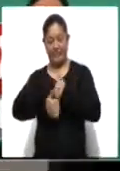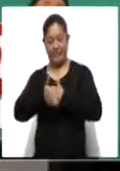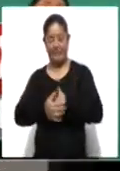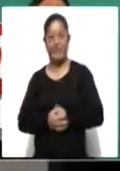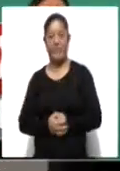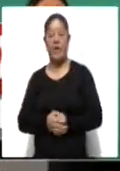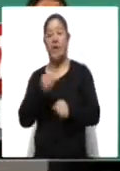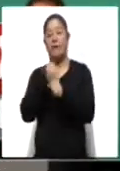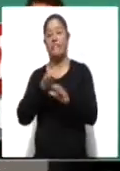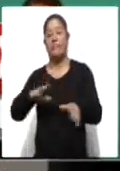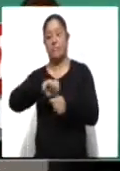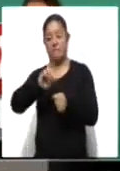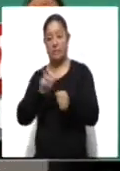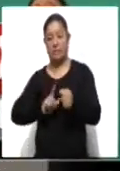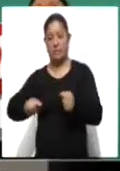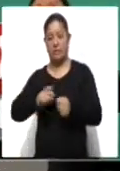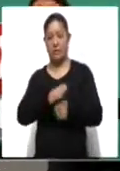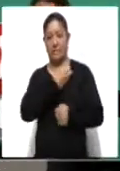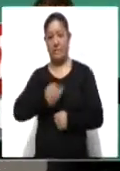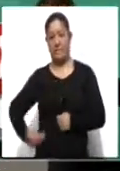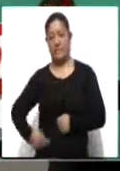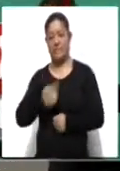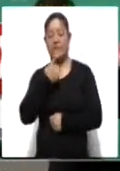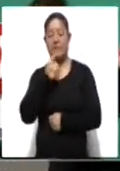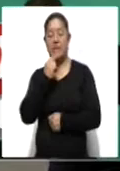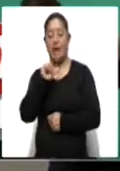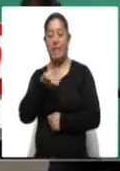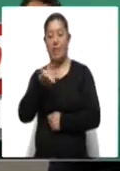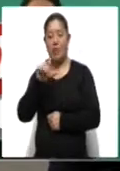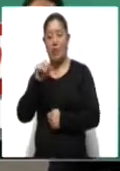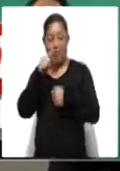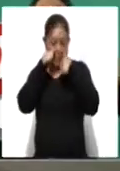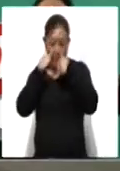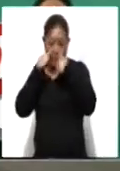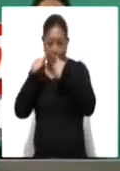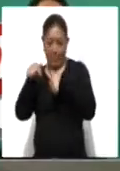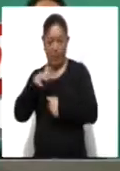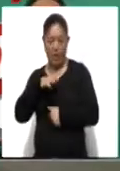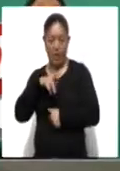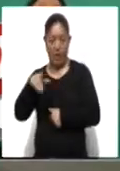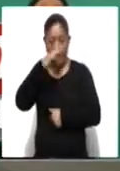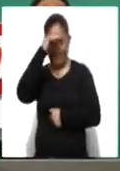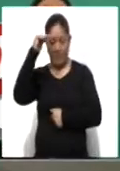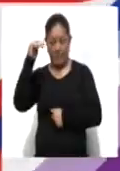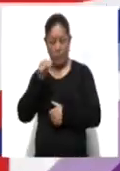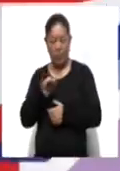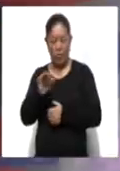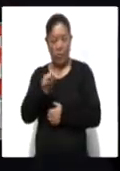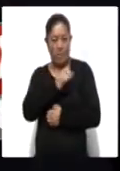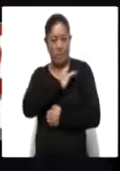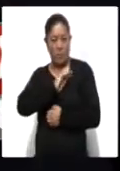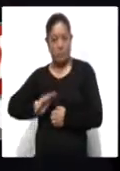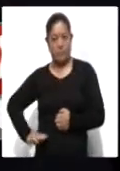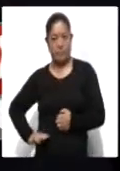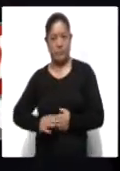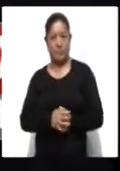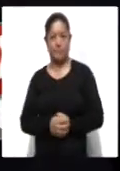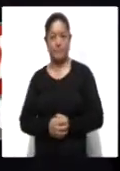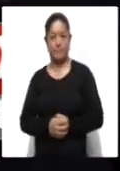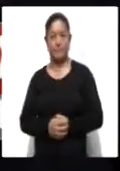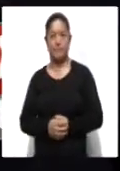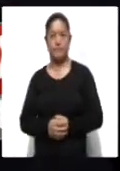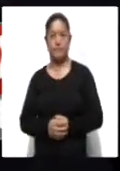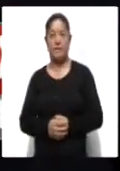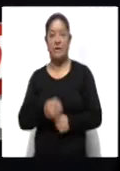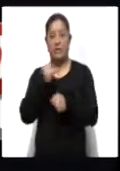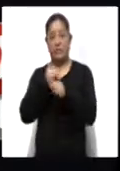información nacional, el presidente López Obrador se mantiene al pendiente de la situación en Aguililla, Michoacán. Y en